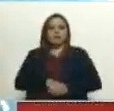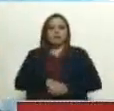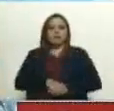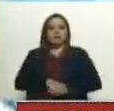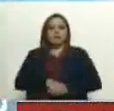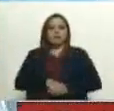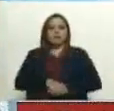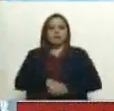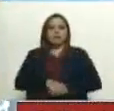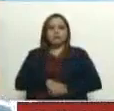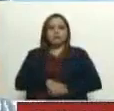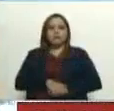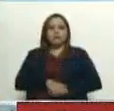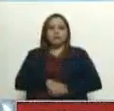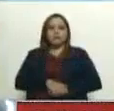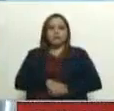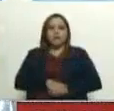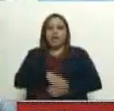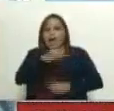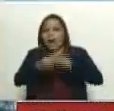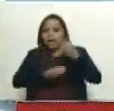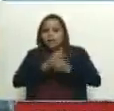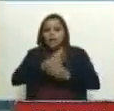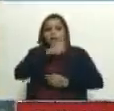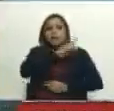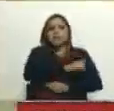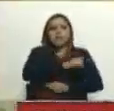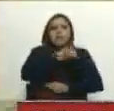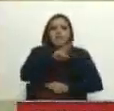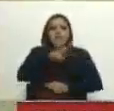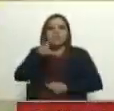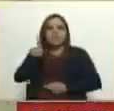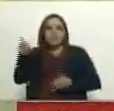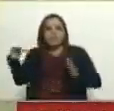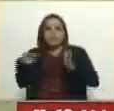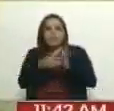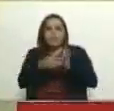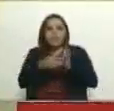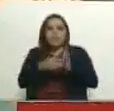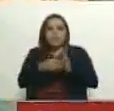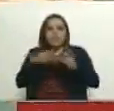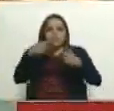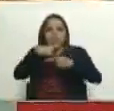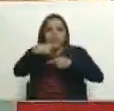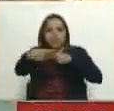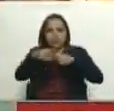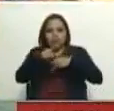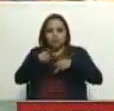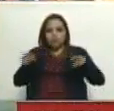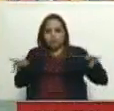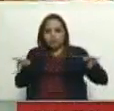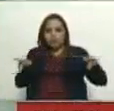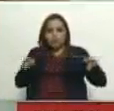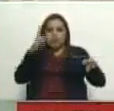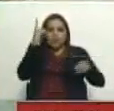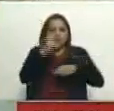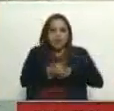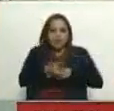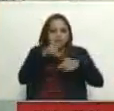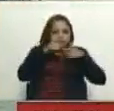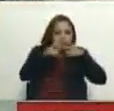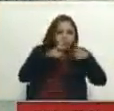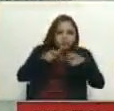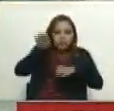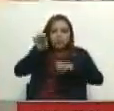Son 121.000 kilómetros cuadrados que tenemos que vigilar, monitorear y